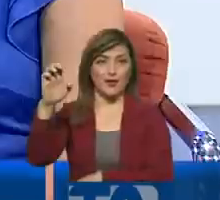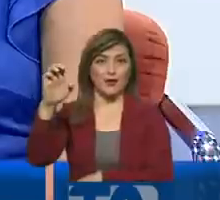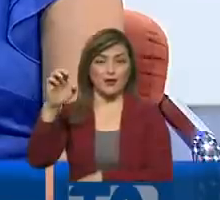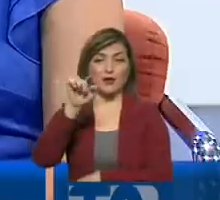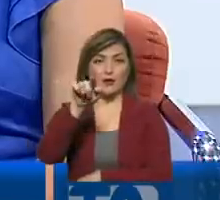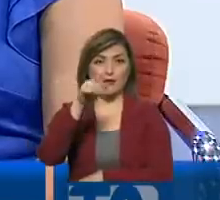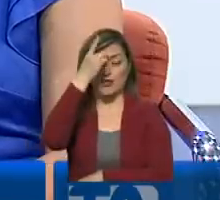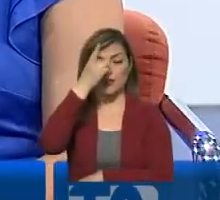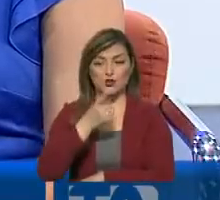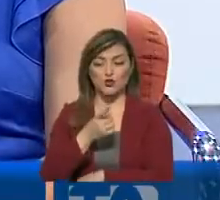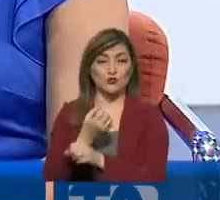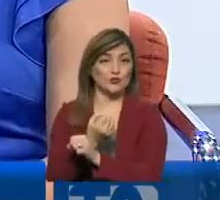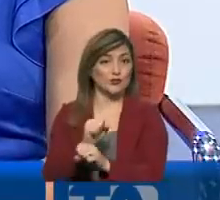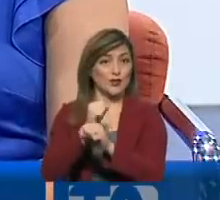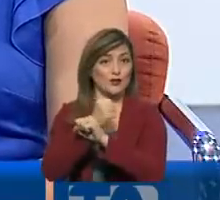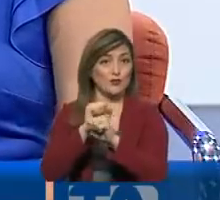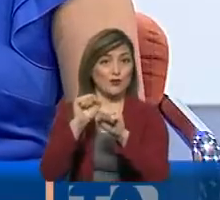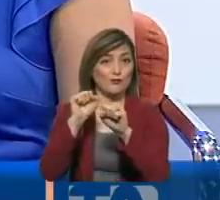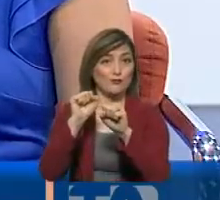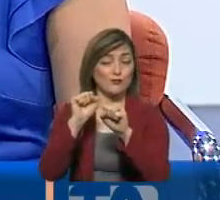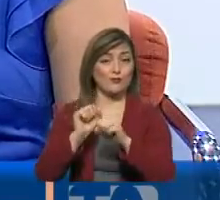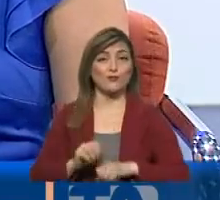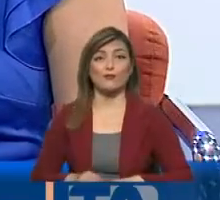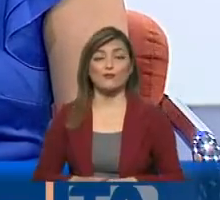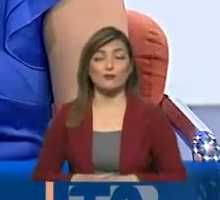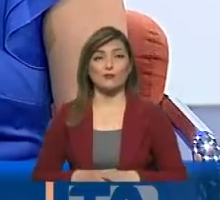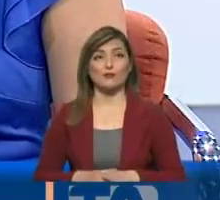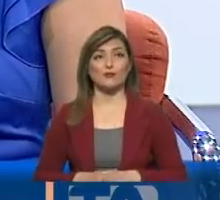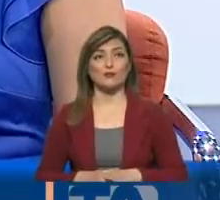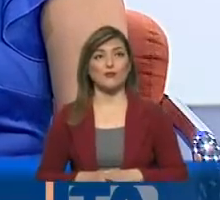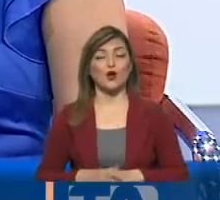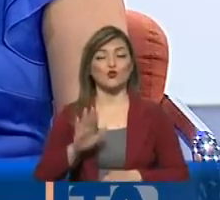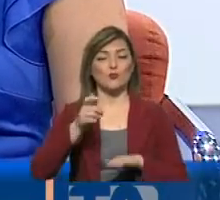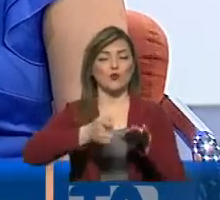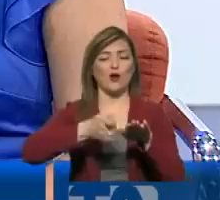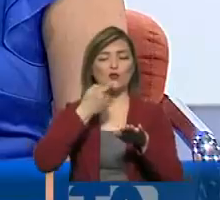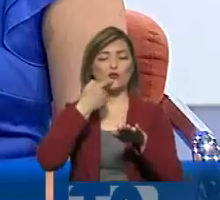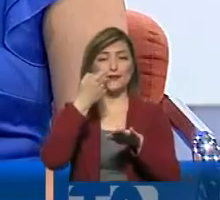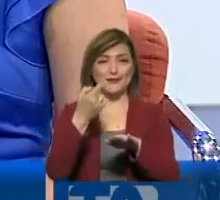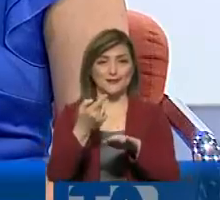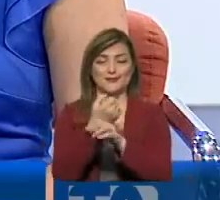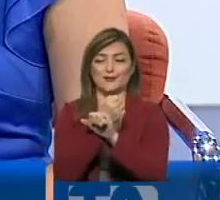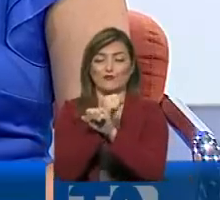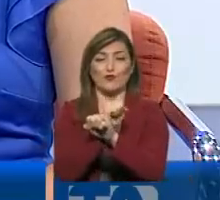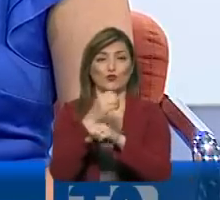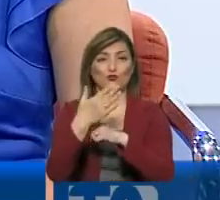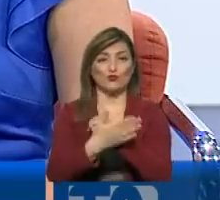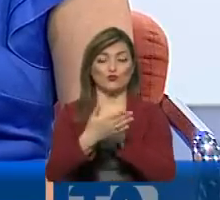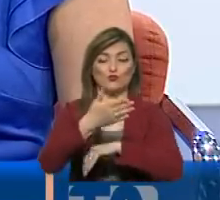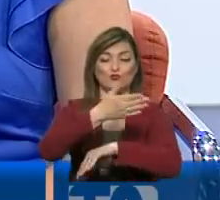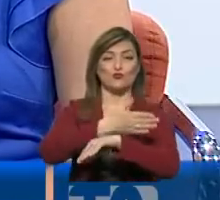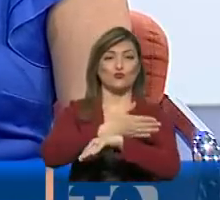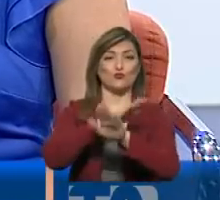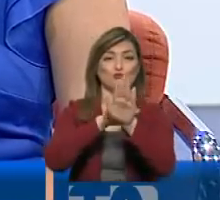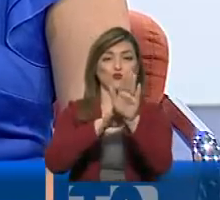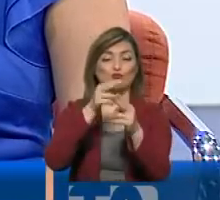Ayunda, como argumentó la defensa de él ayer en la sesión, basándose en una sentencia previa a